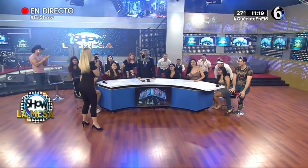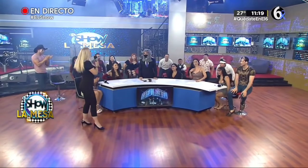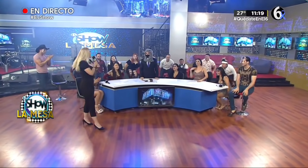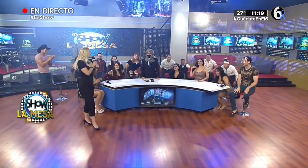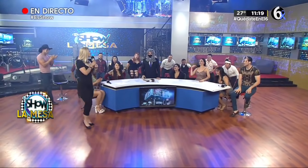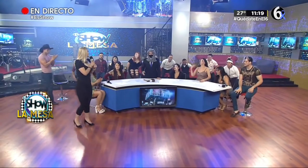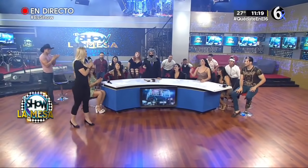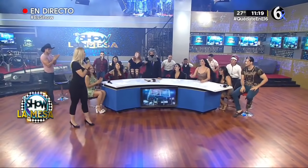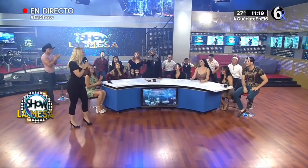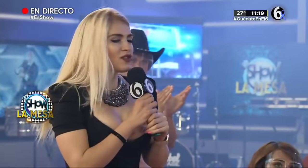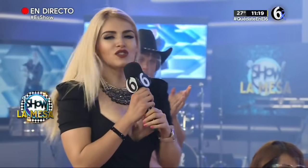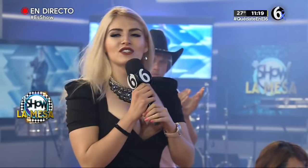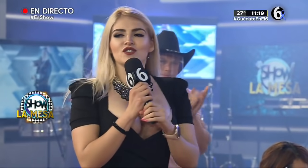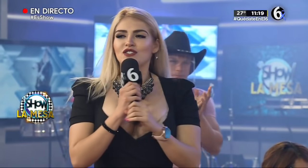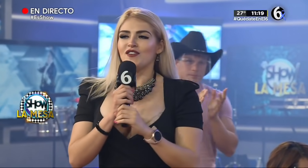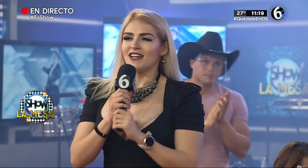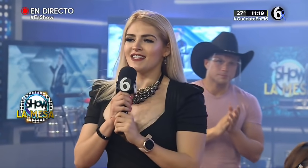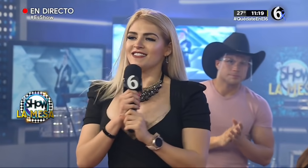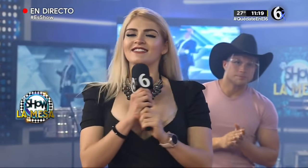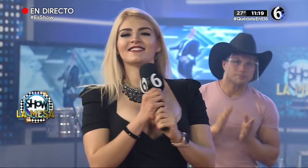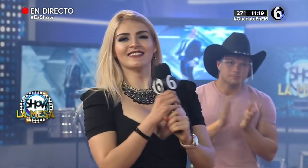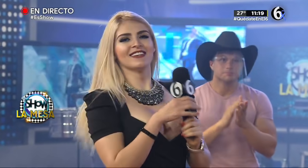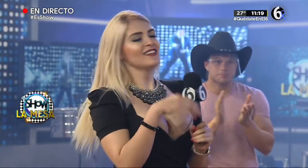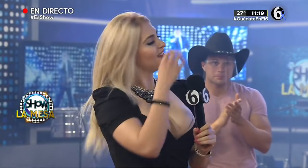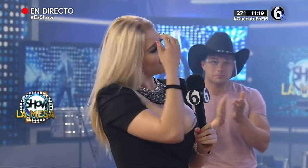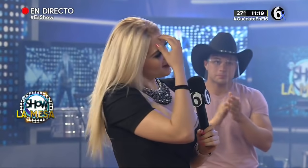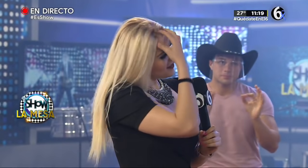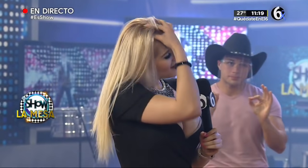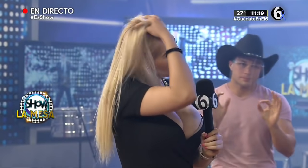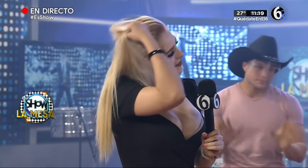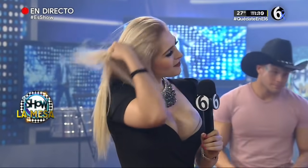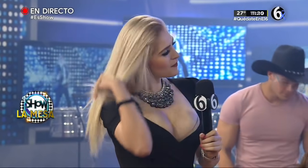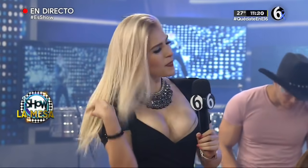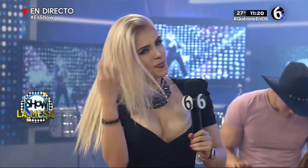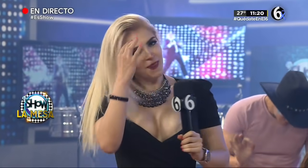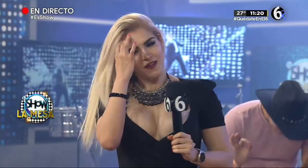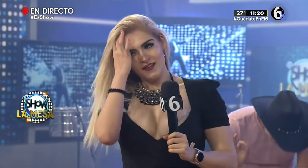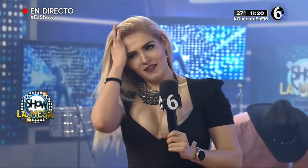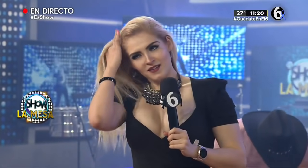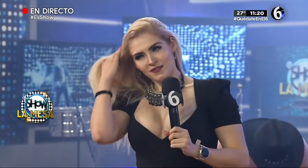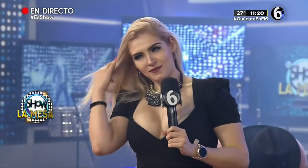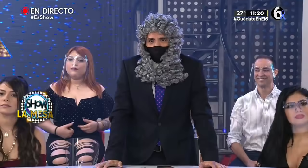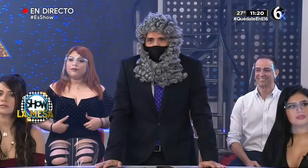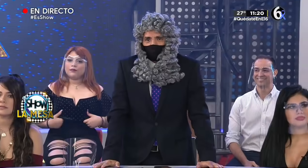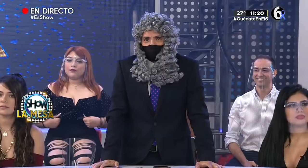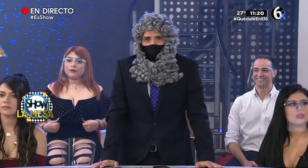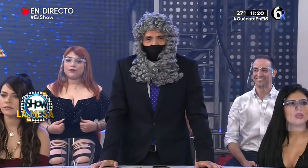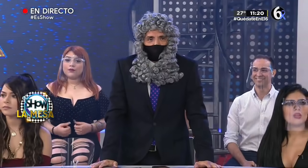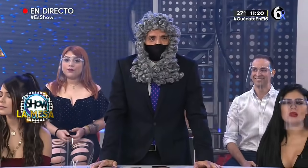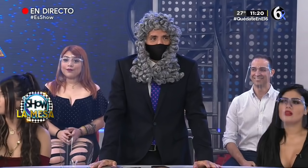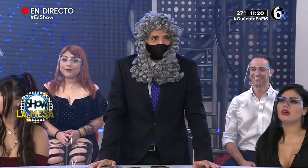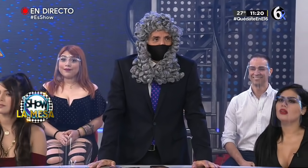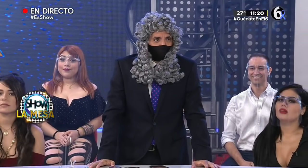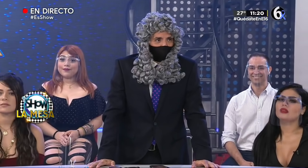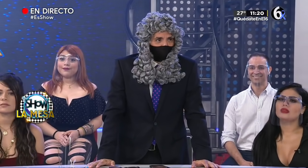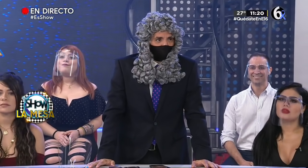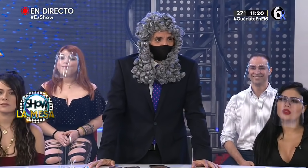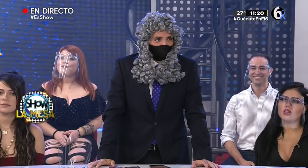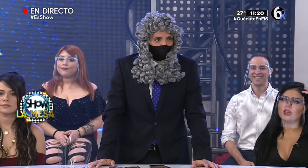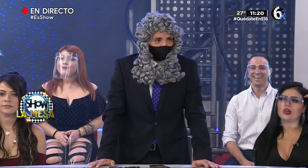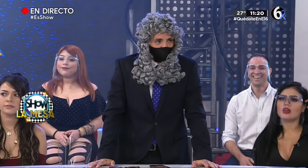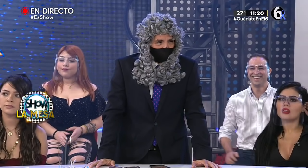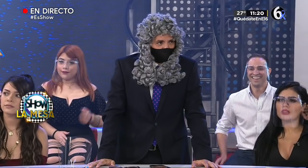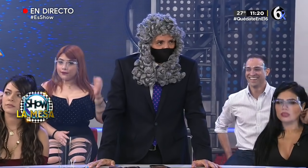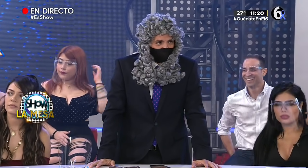bienvenida, Melissa. Gracias, gracias. Buenas noches, señor Chavana. Ella es una chica que busca una oportunidad en